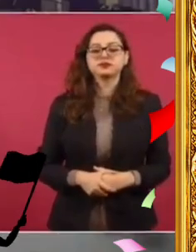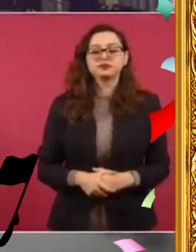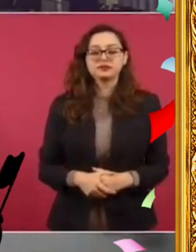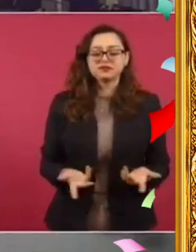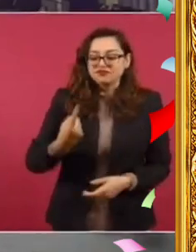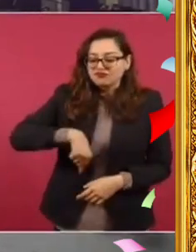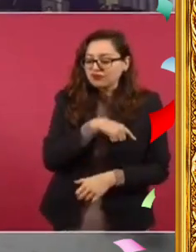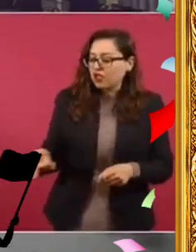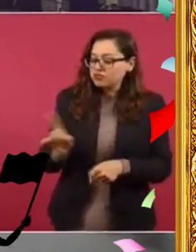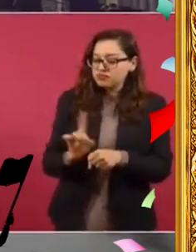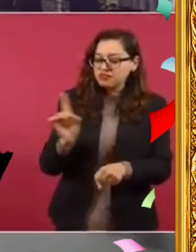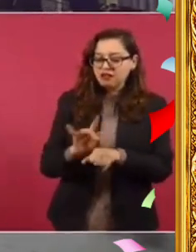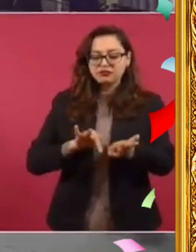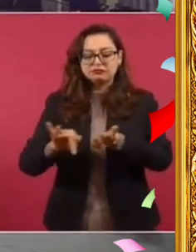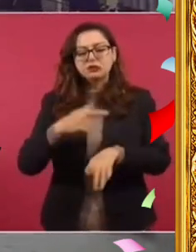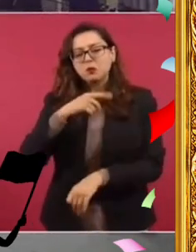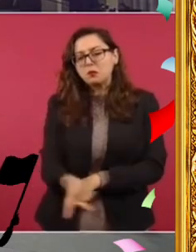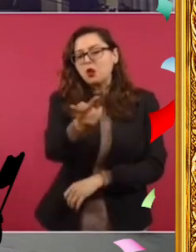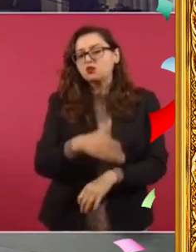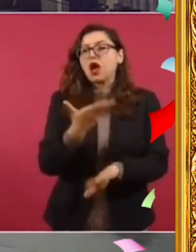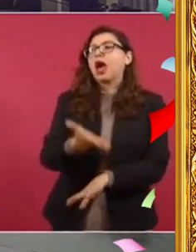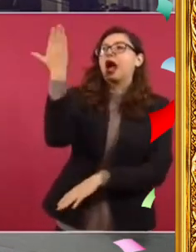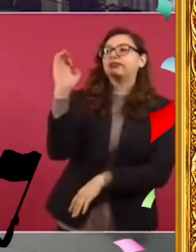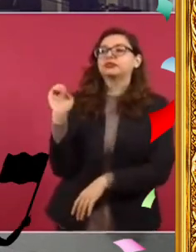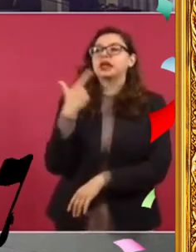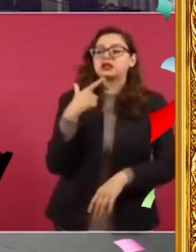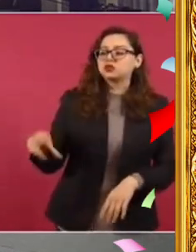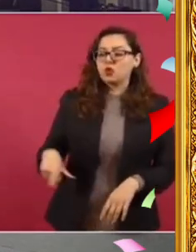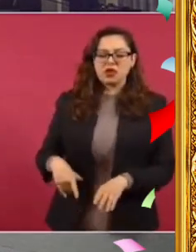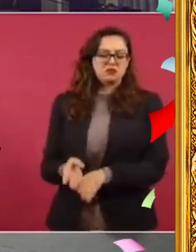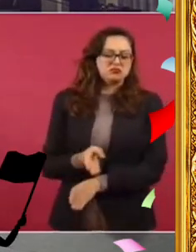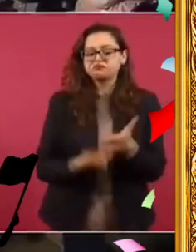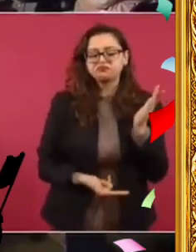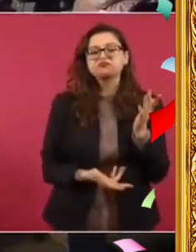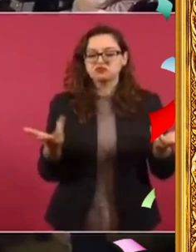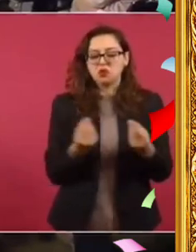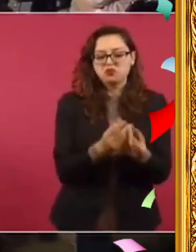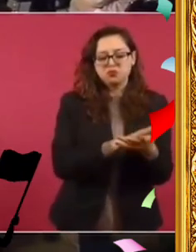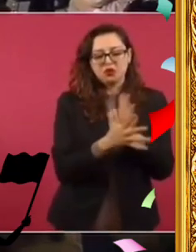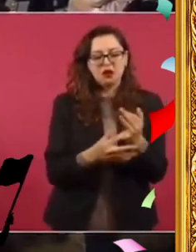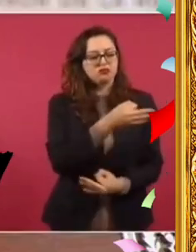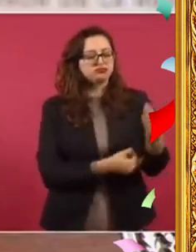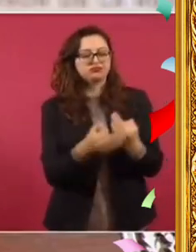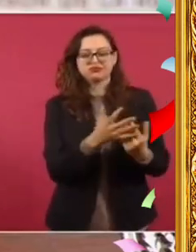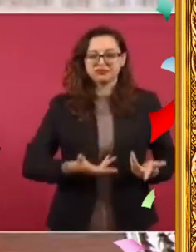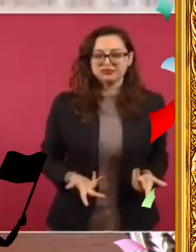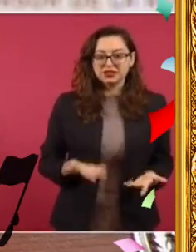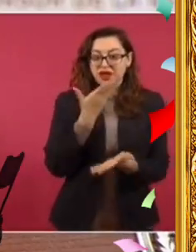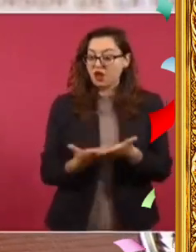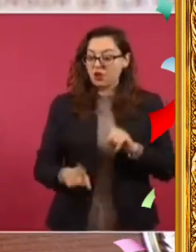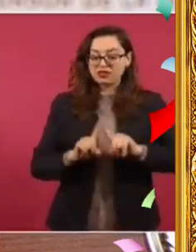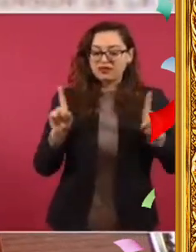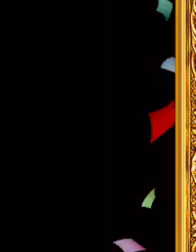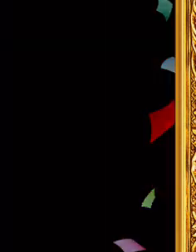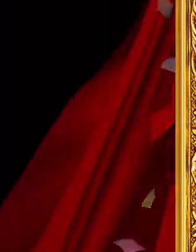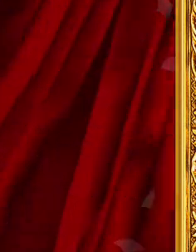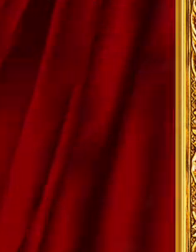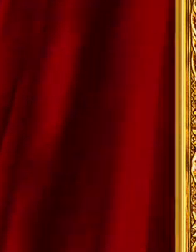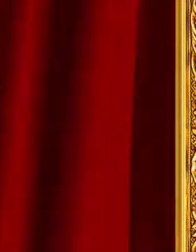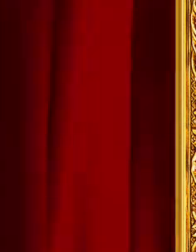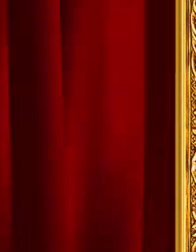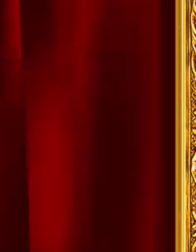de seguridad se reunía de lunes a viernes de 6 a 7 de la mañana? Entonces, sí hay motivos para celebrar.